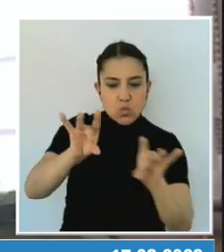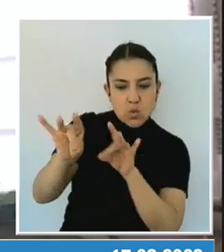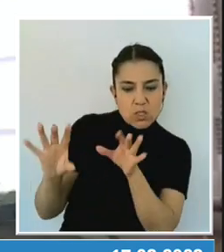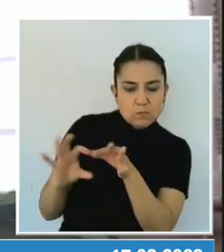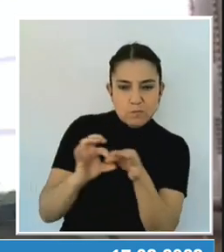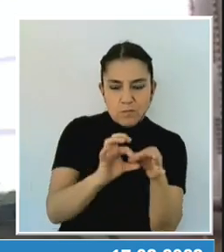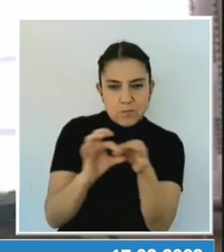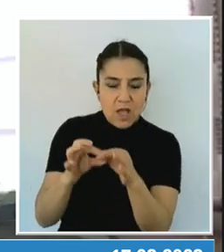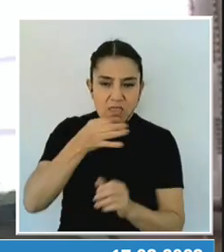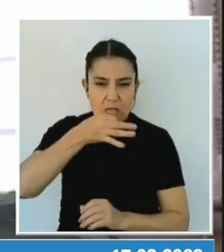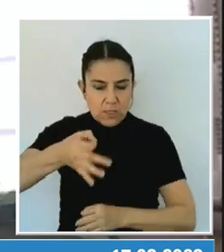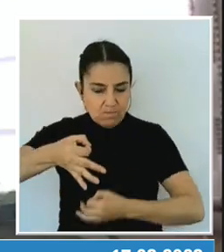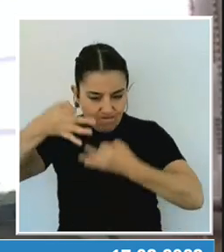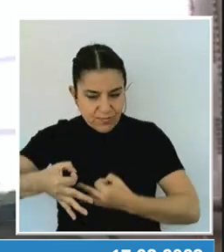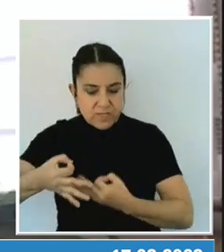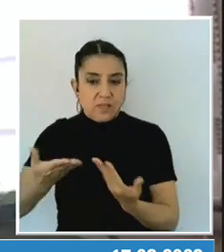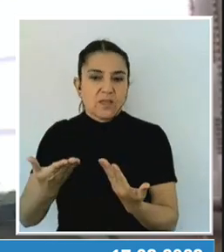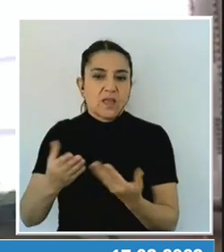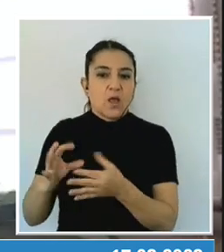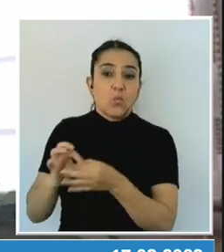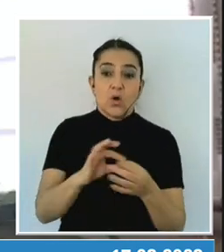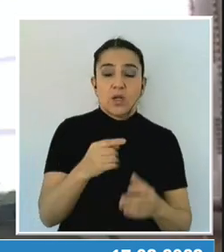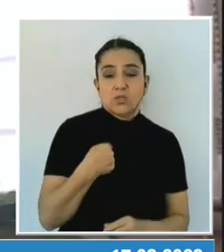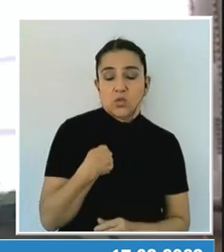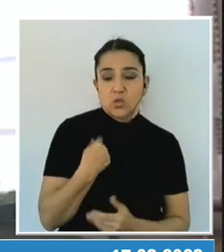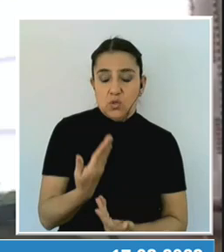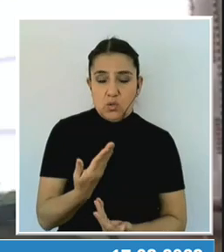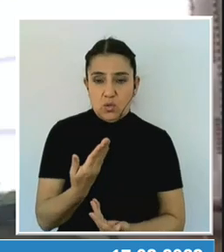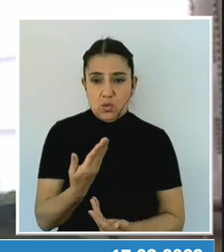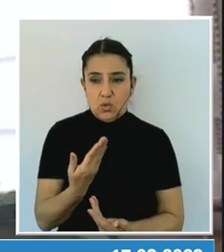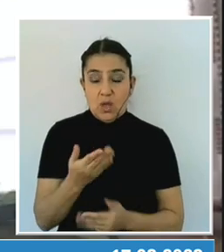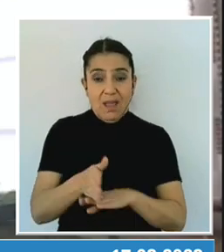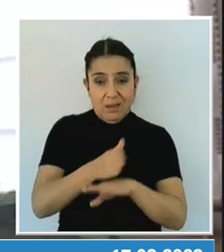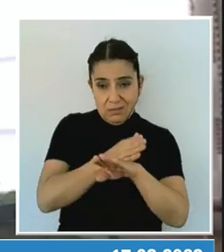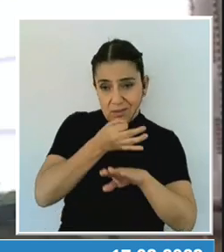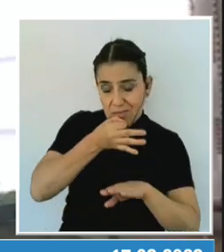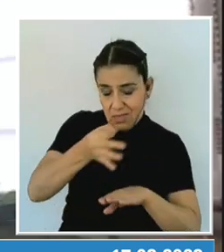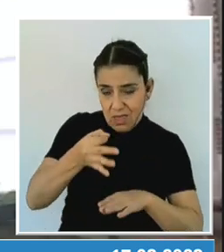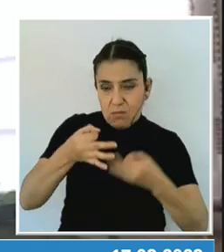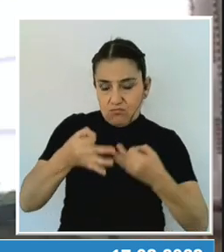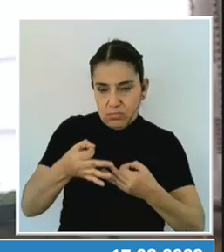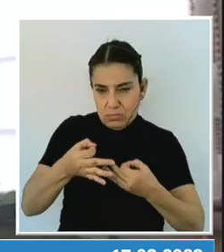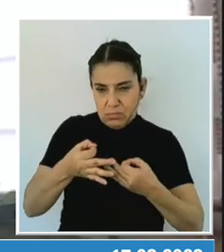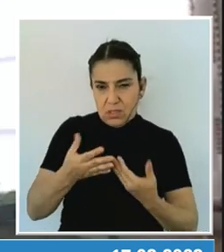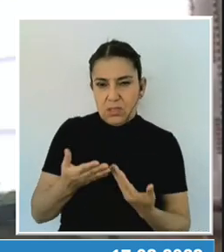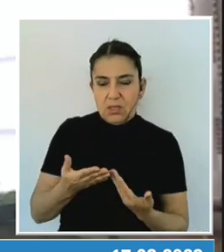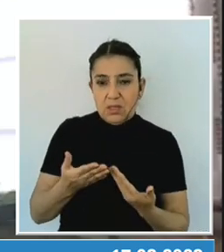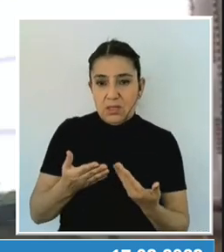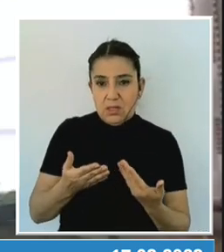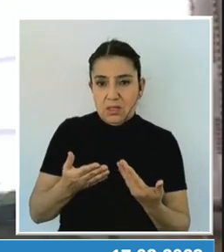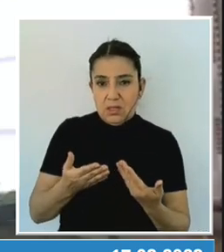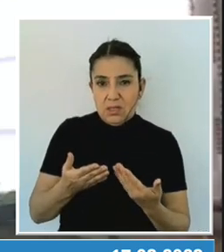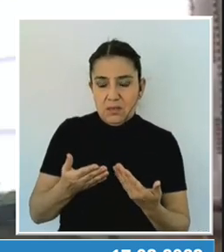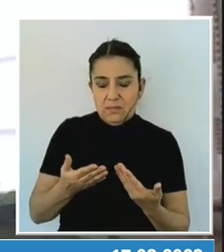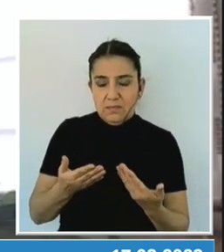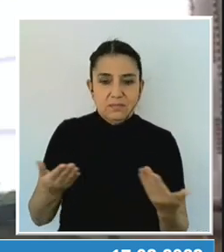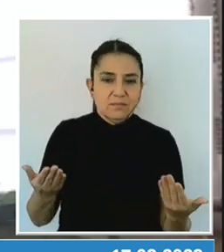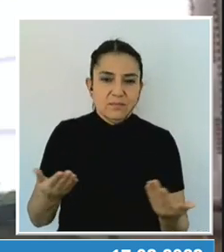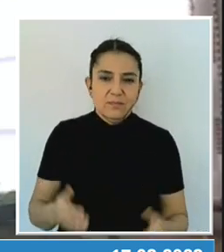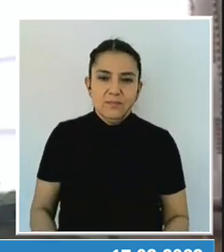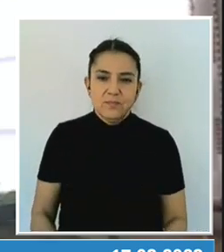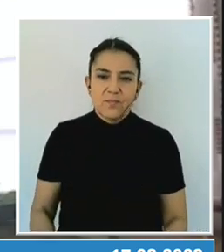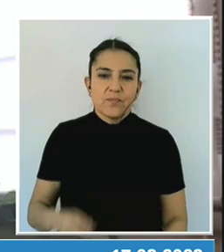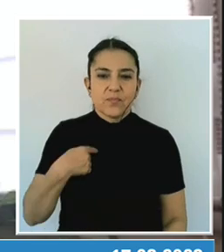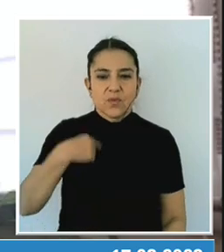Por eso yo, la aseveración que hice al principio, ¿no? Y que creo que